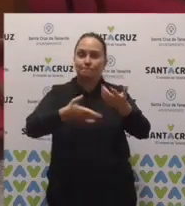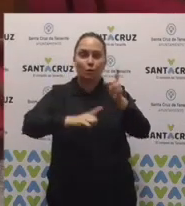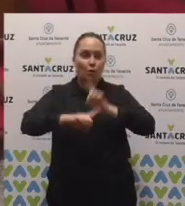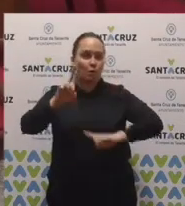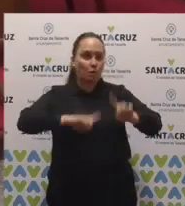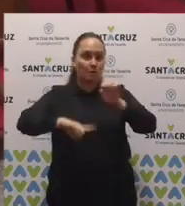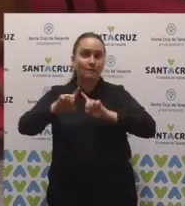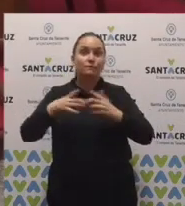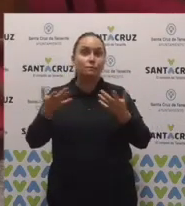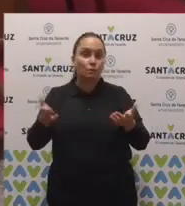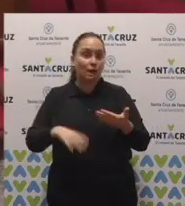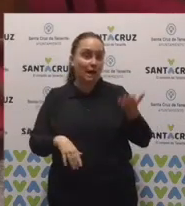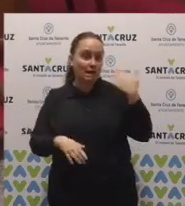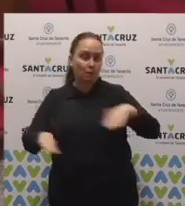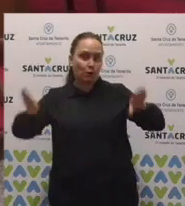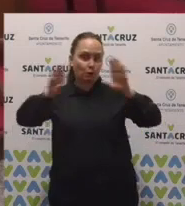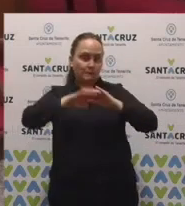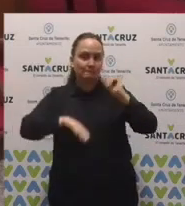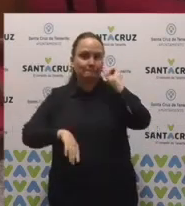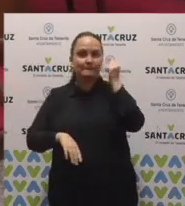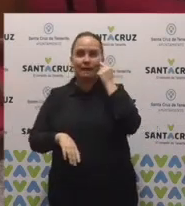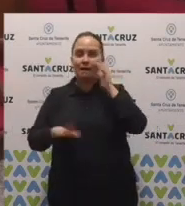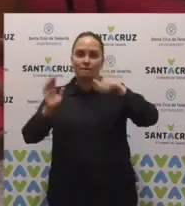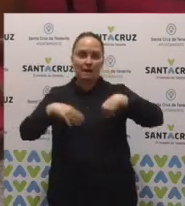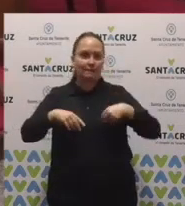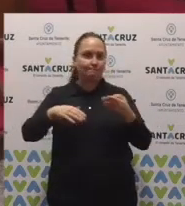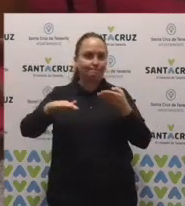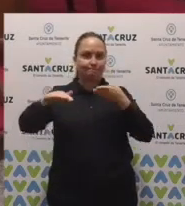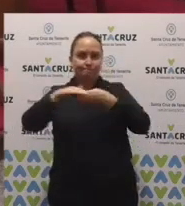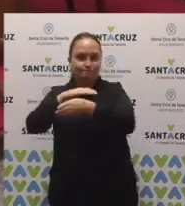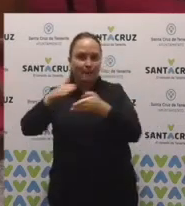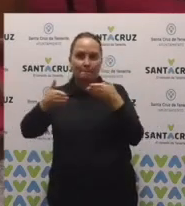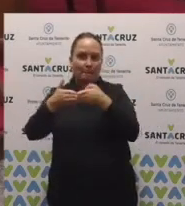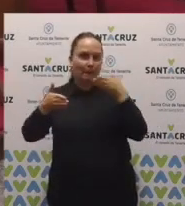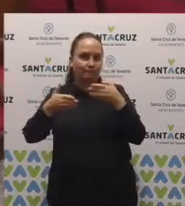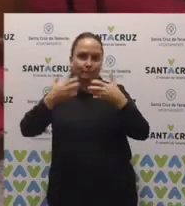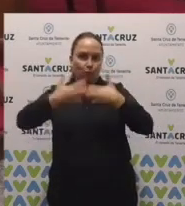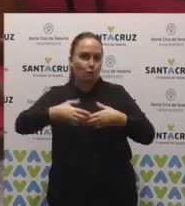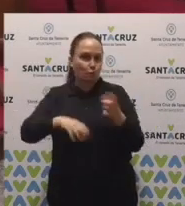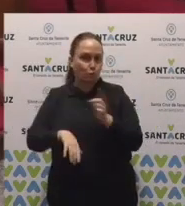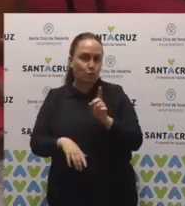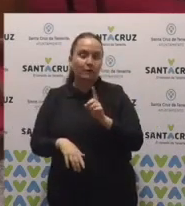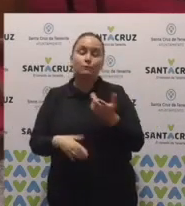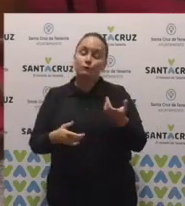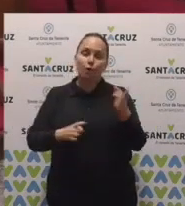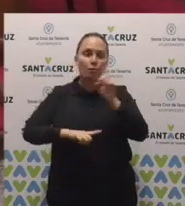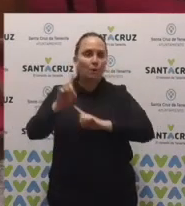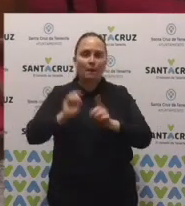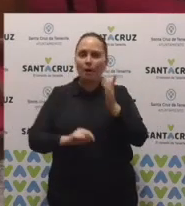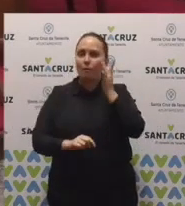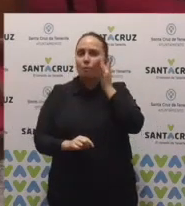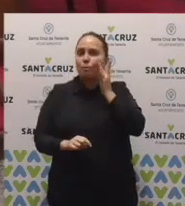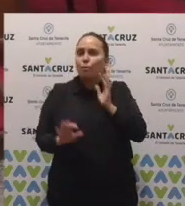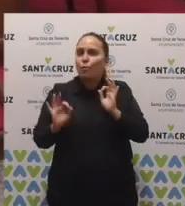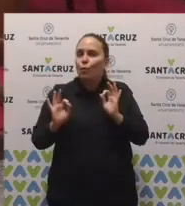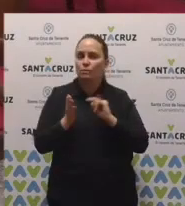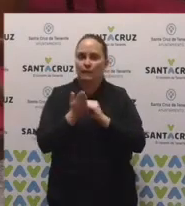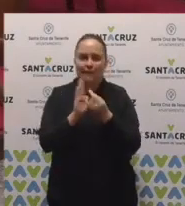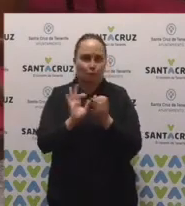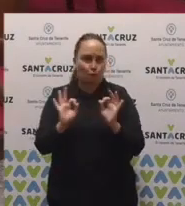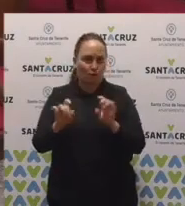ayer por la noche me entero de que no funcionaba el enlace entonces pero ha sido un problema puramente técnico